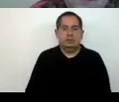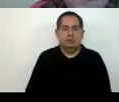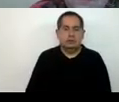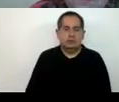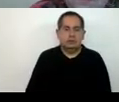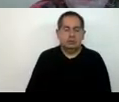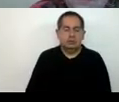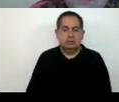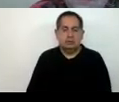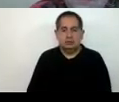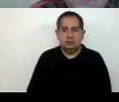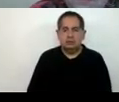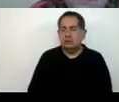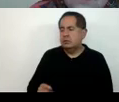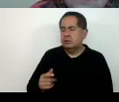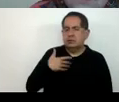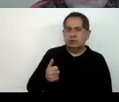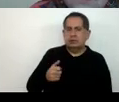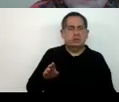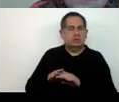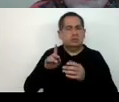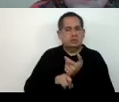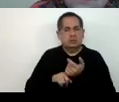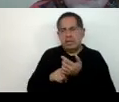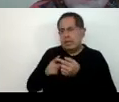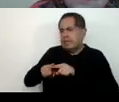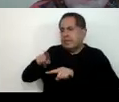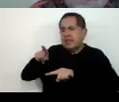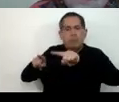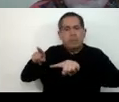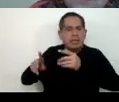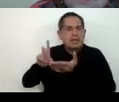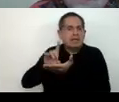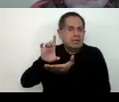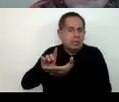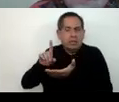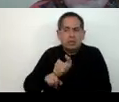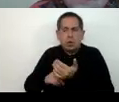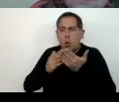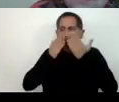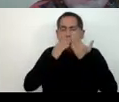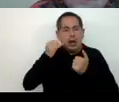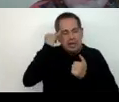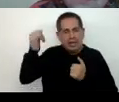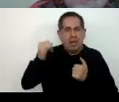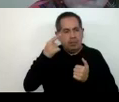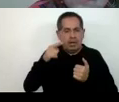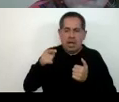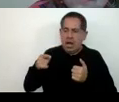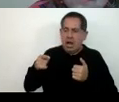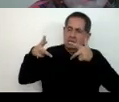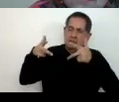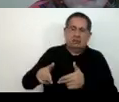Entiendo entonces que específicamente en relación a las diferentes condiciones de discapacidad no hay criterios de elegibilidad en cuanto al